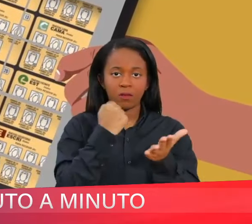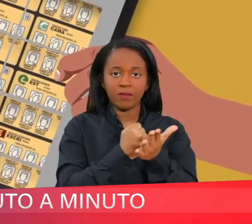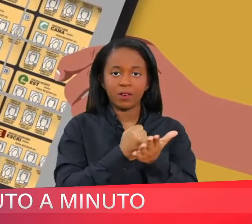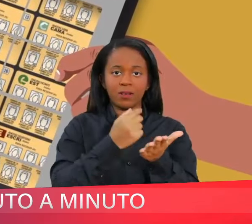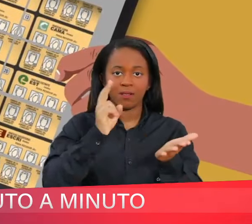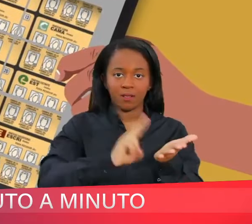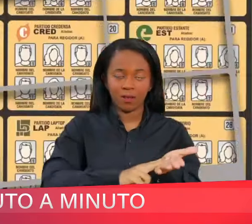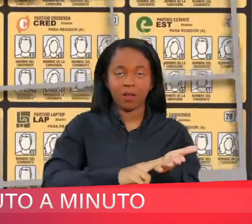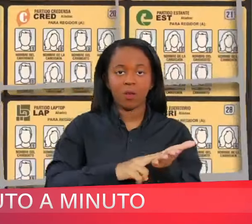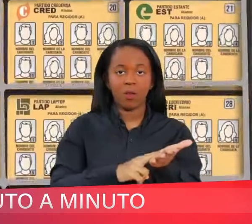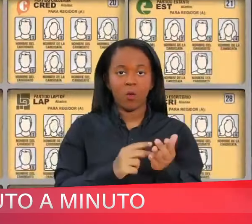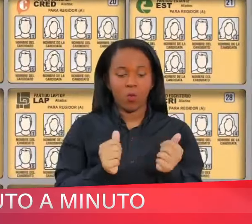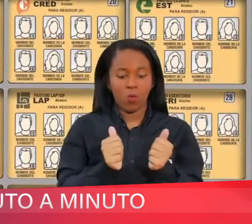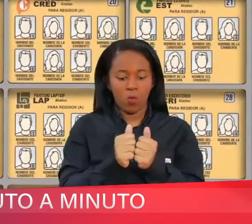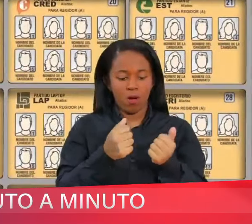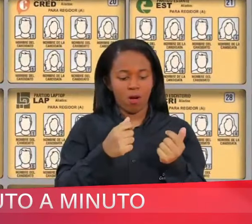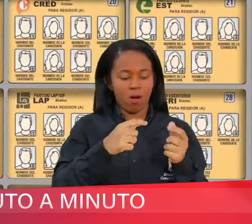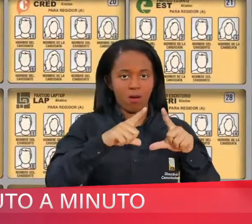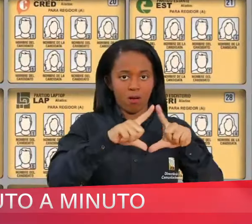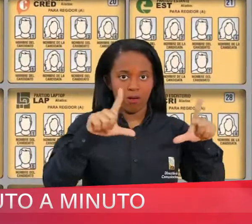boletas que contienen